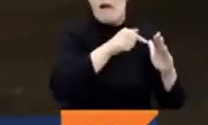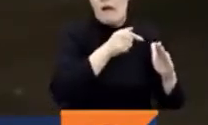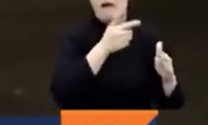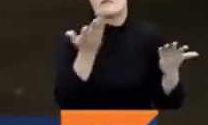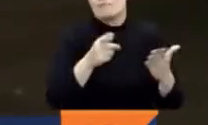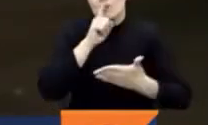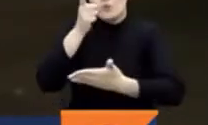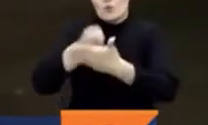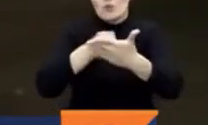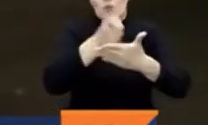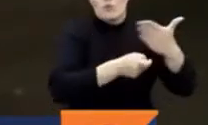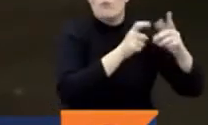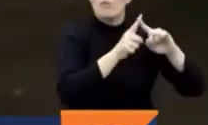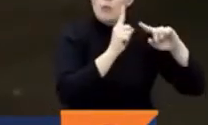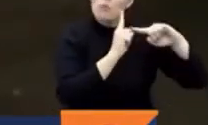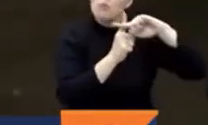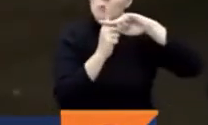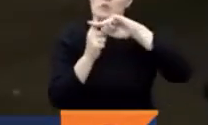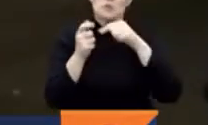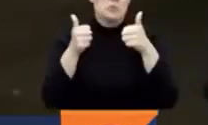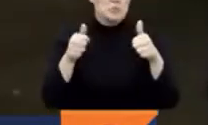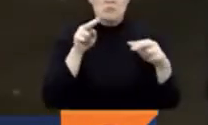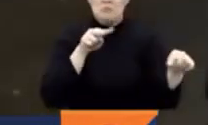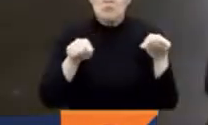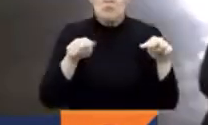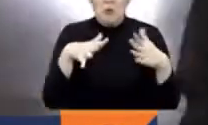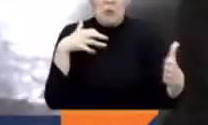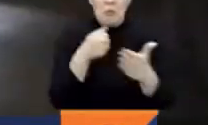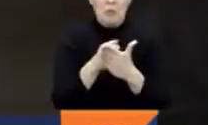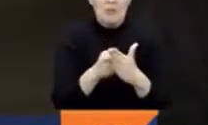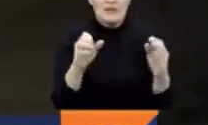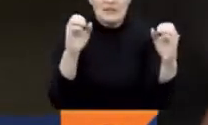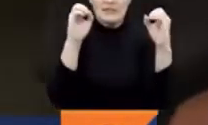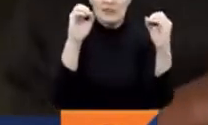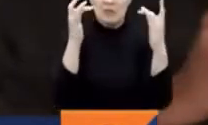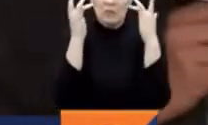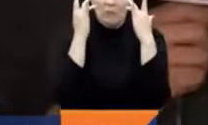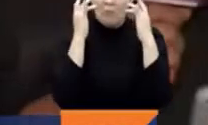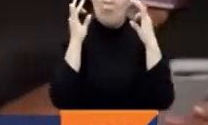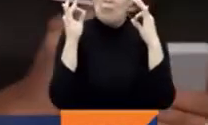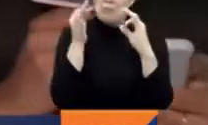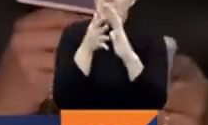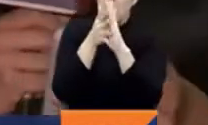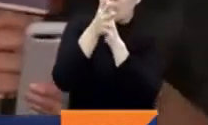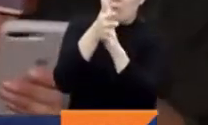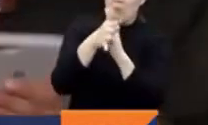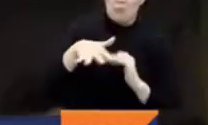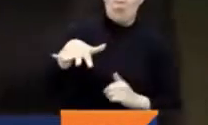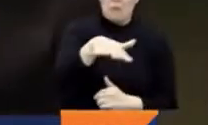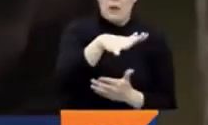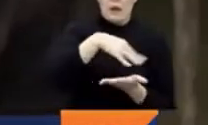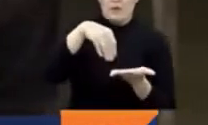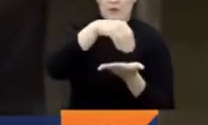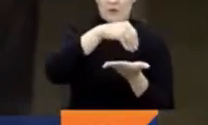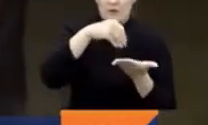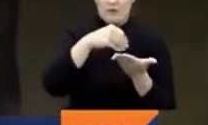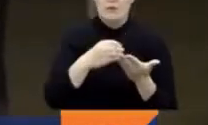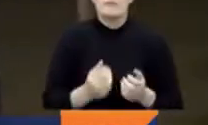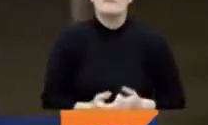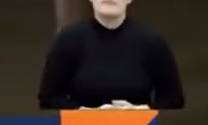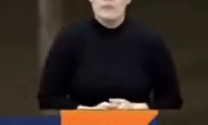completamente al registrar la accidentalidad en cero durante este festivo en las vías del departamento. A esta hora continúa el